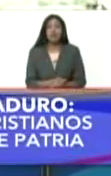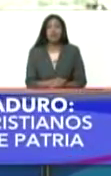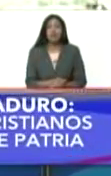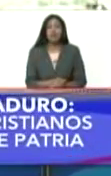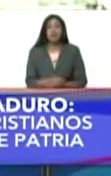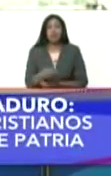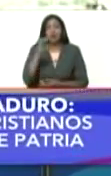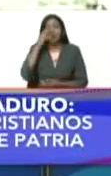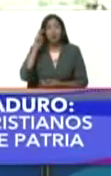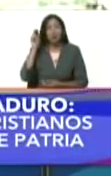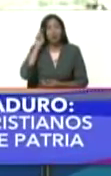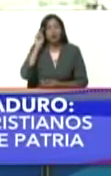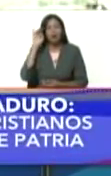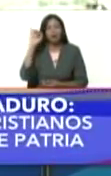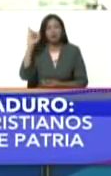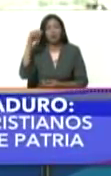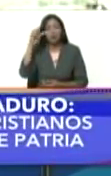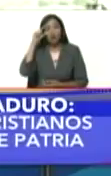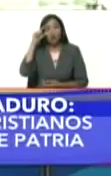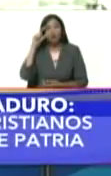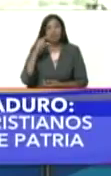Arriaza.